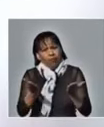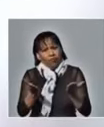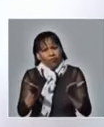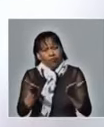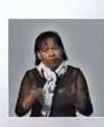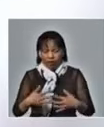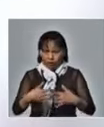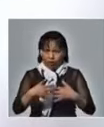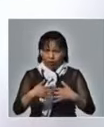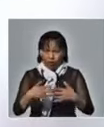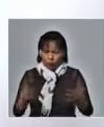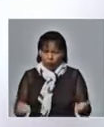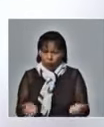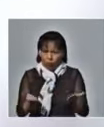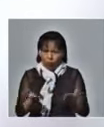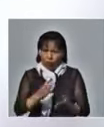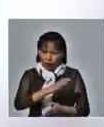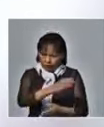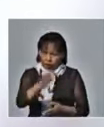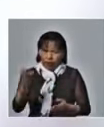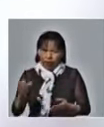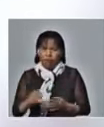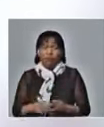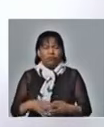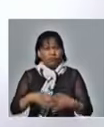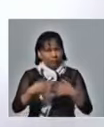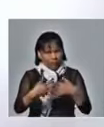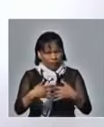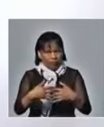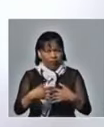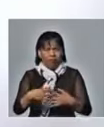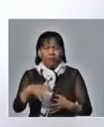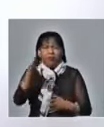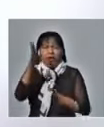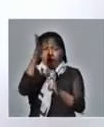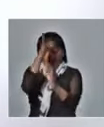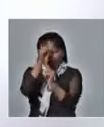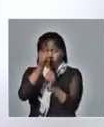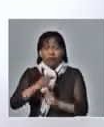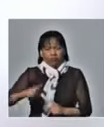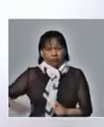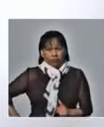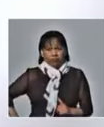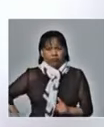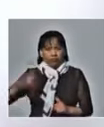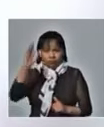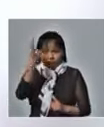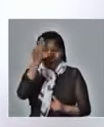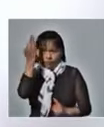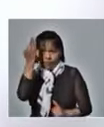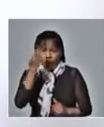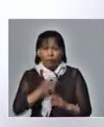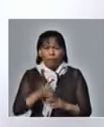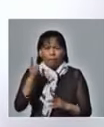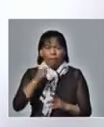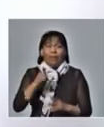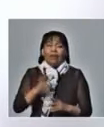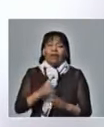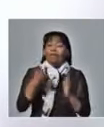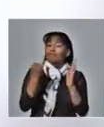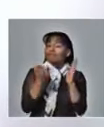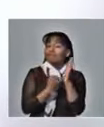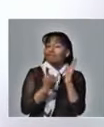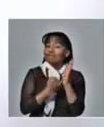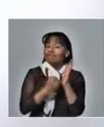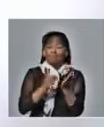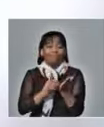productores, de estímulo a empresarios. Vamos a hacer acuerdos con el gobierno federal para que impuestos y